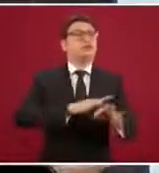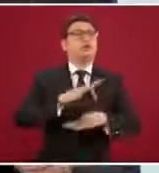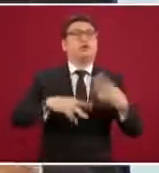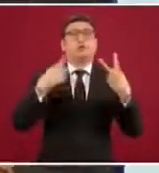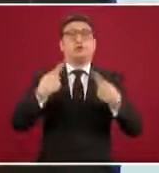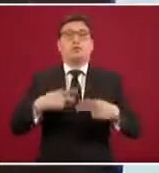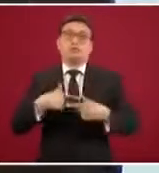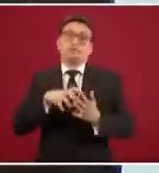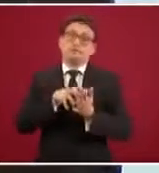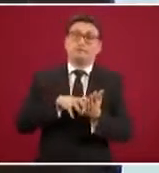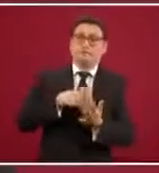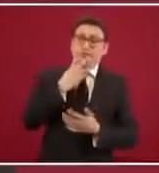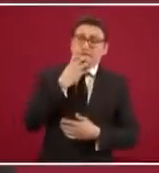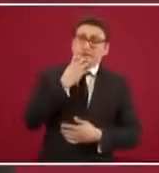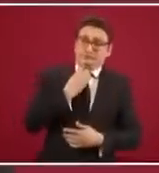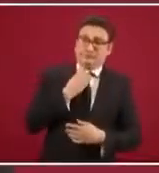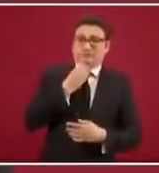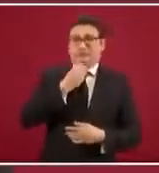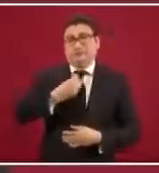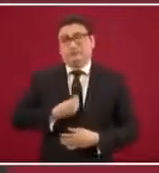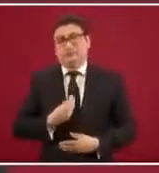modo.